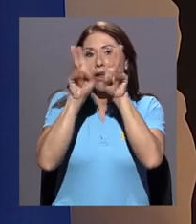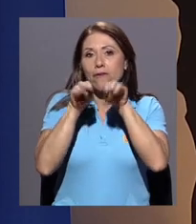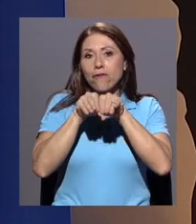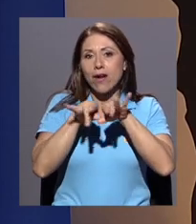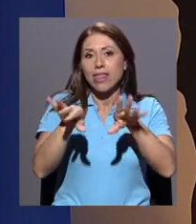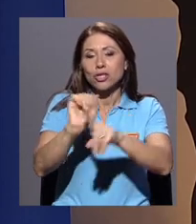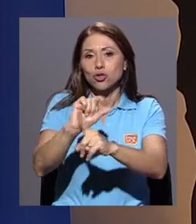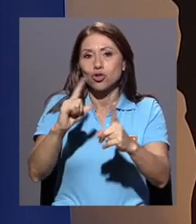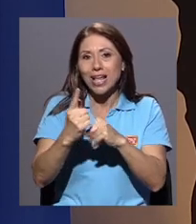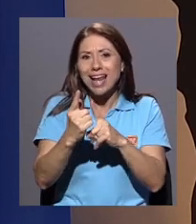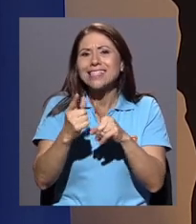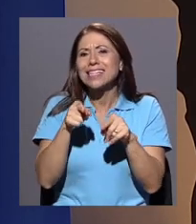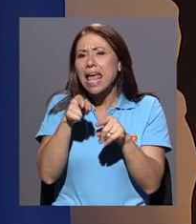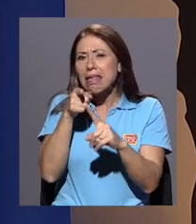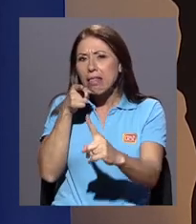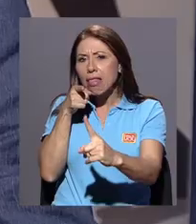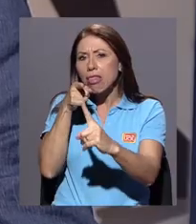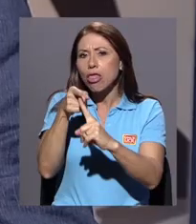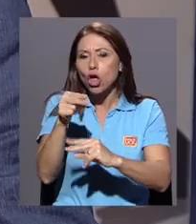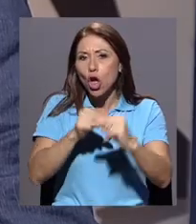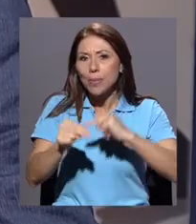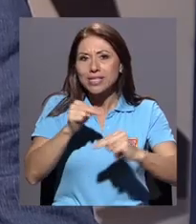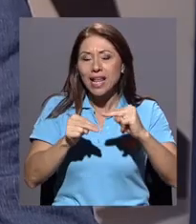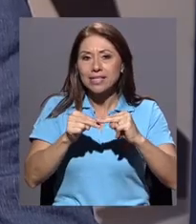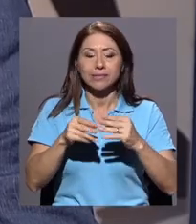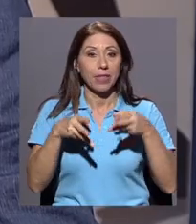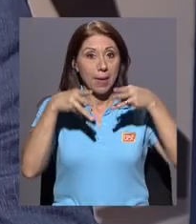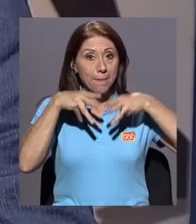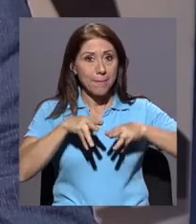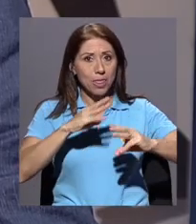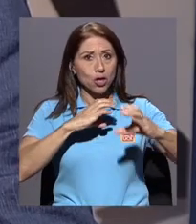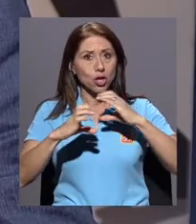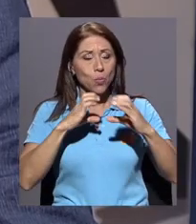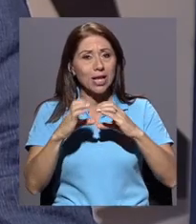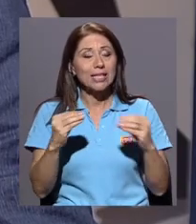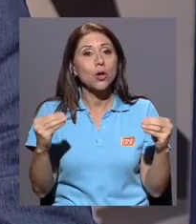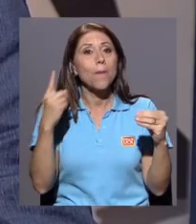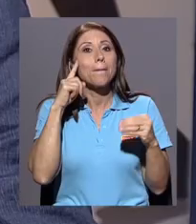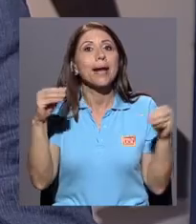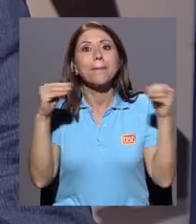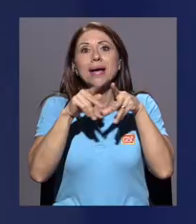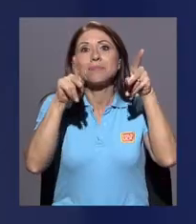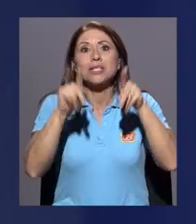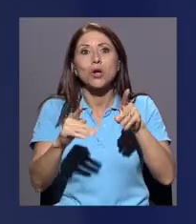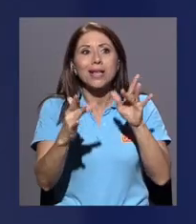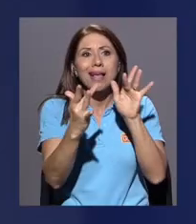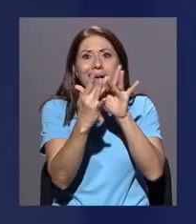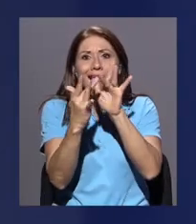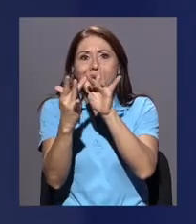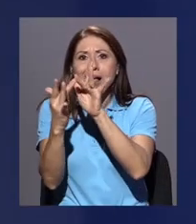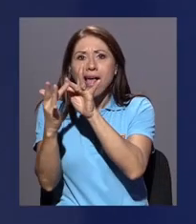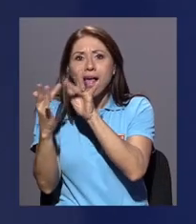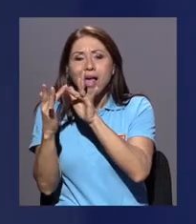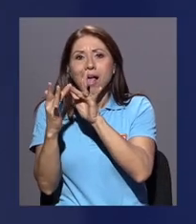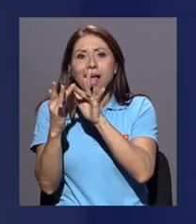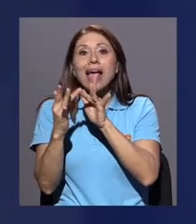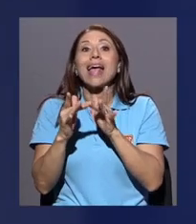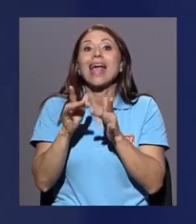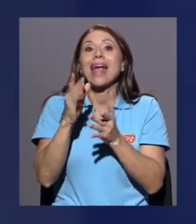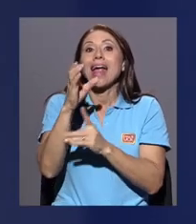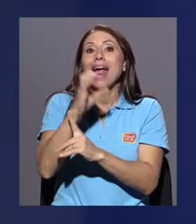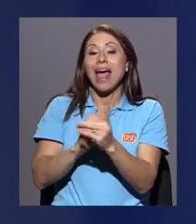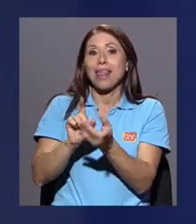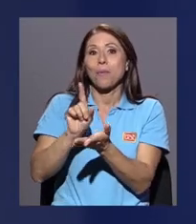sociales que marcan rumbos comerciales. Los medios de comunicación, para poder obtener muchos más seguidores en cada una de sus